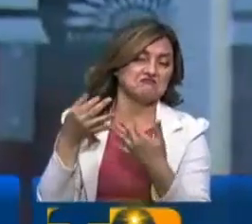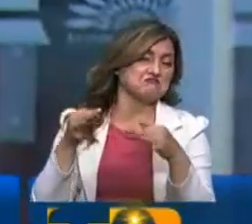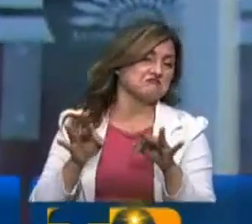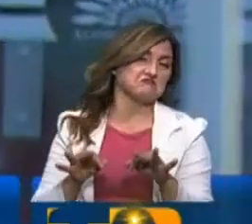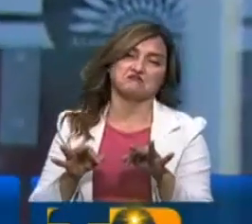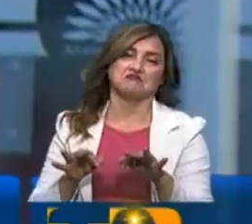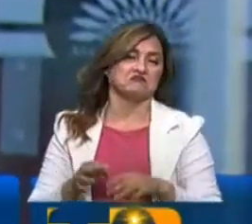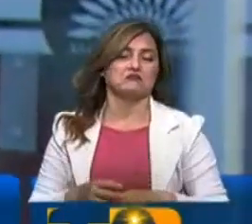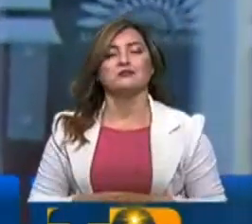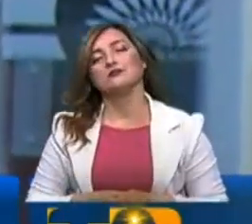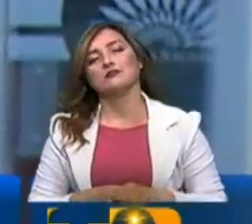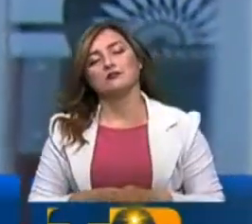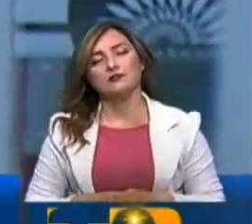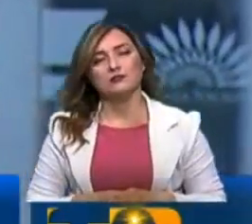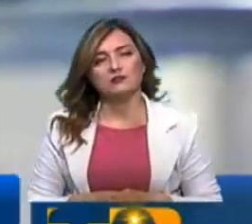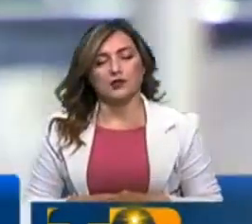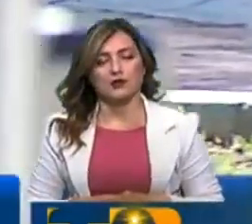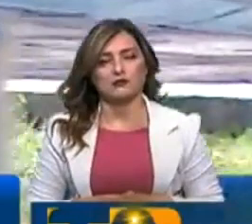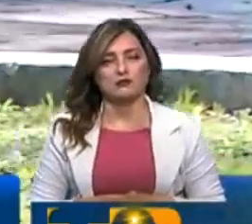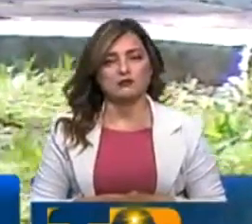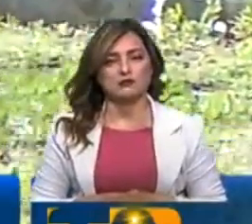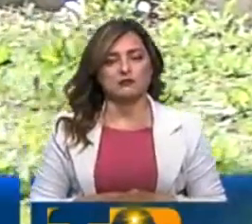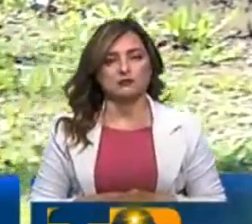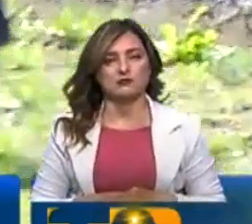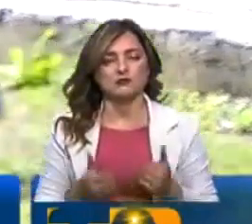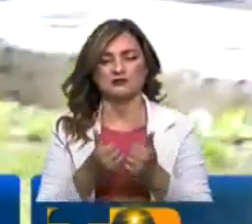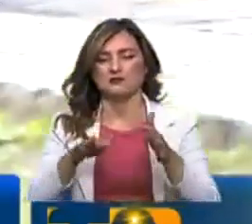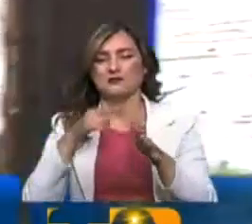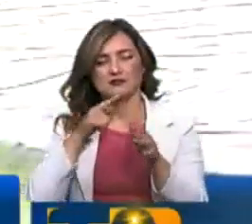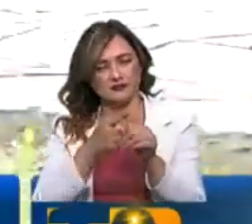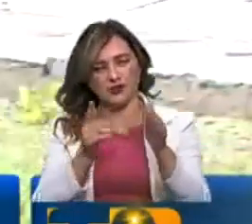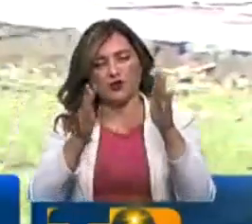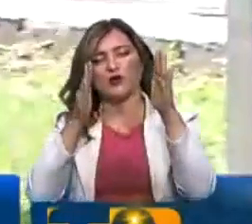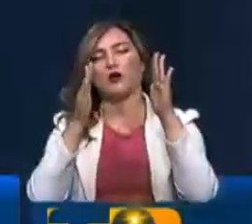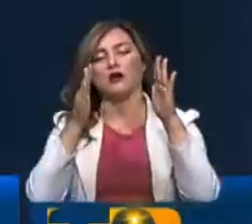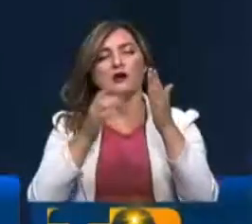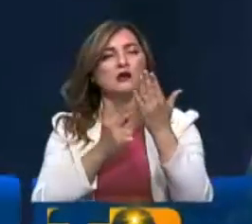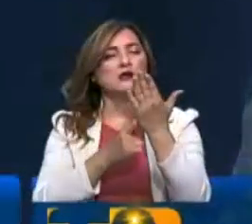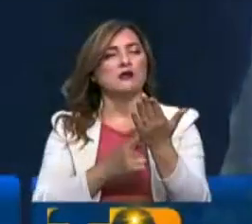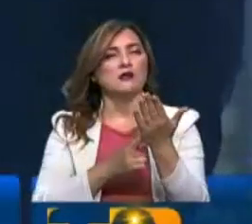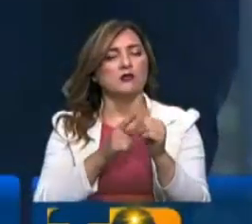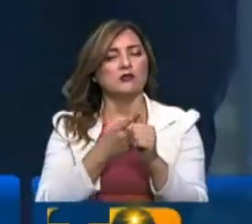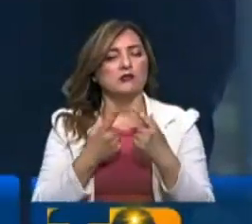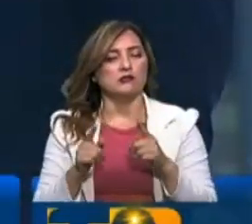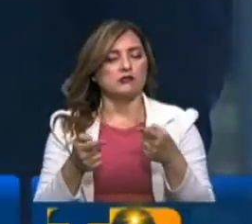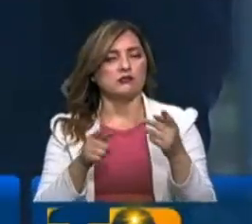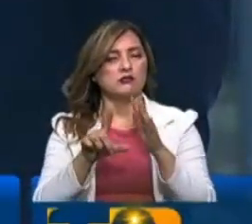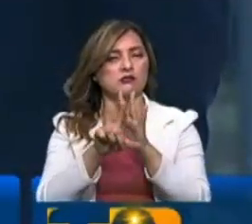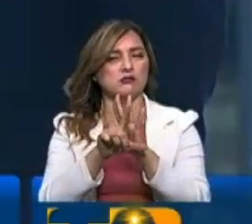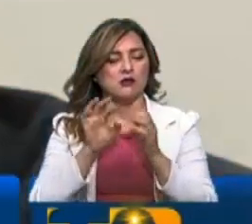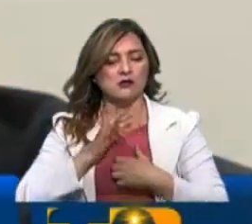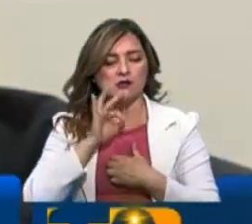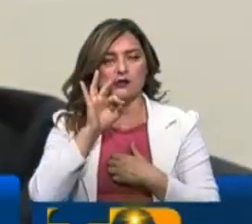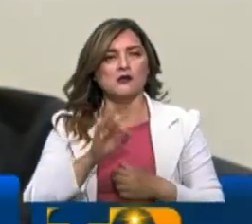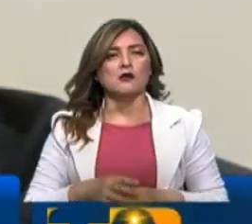el Legislativo. Mientras tanto, los asambleístas coinciden en que la prioridad es tratar el primer debate de la ley de